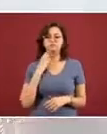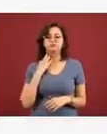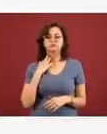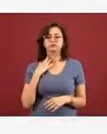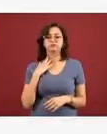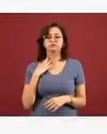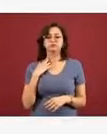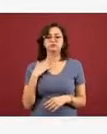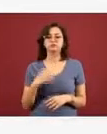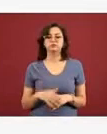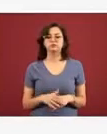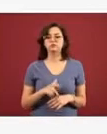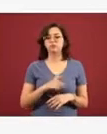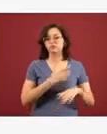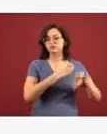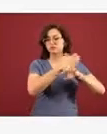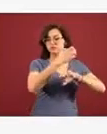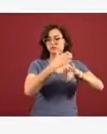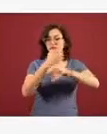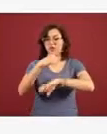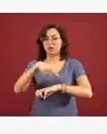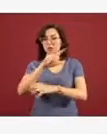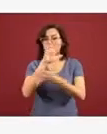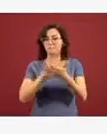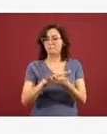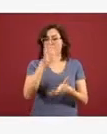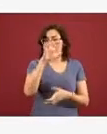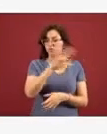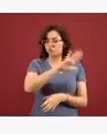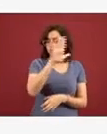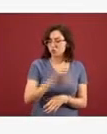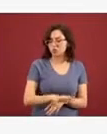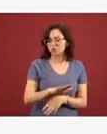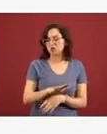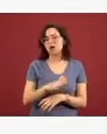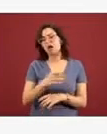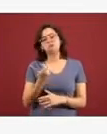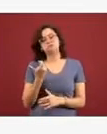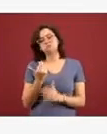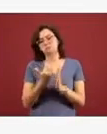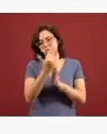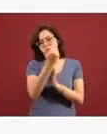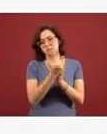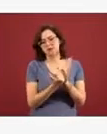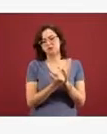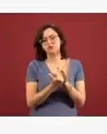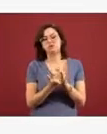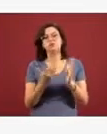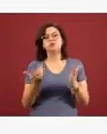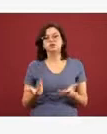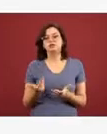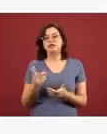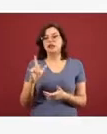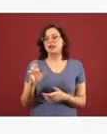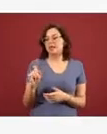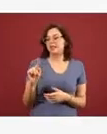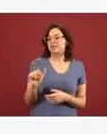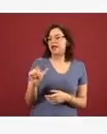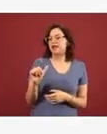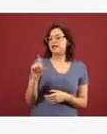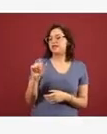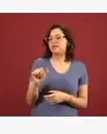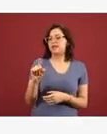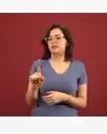cabeza las entidades federativas que han presentado la mayor cantidad de defunciones, sino más bien, cuando hablamos de letalidad,